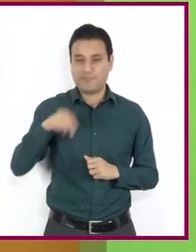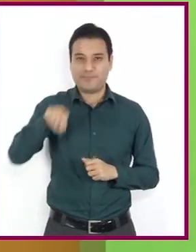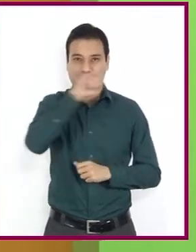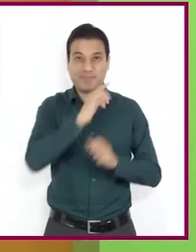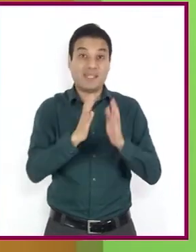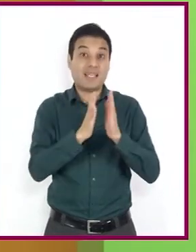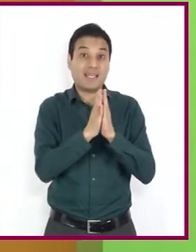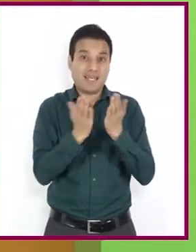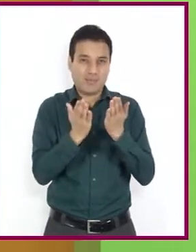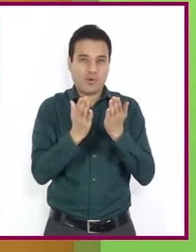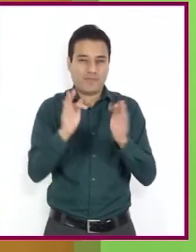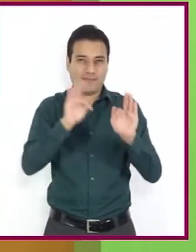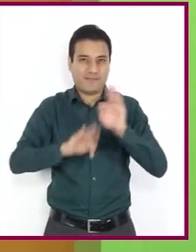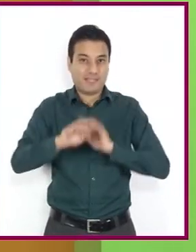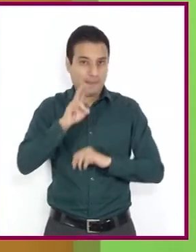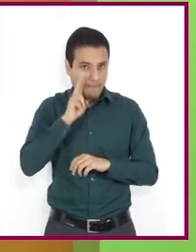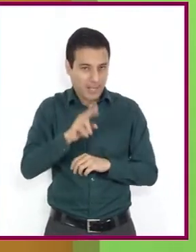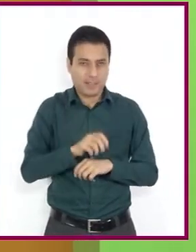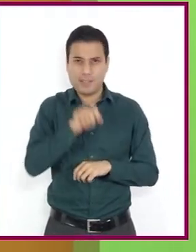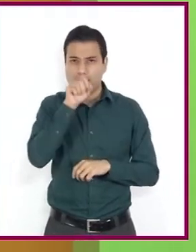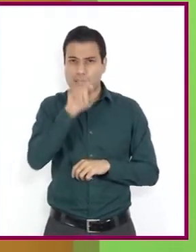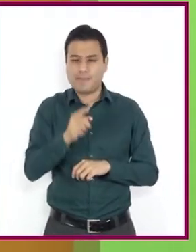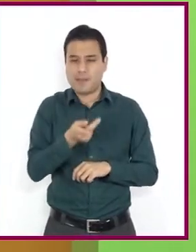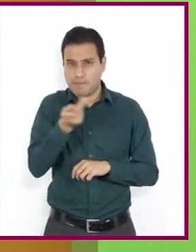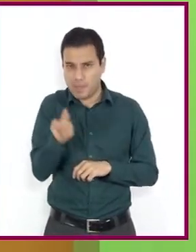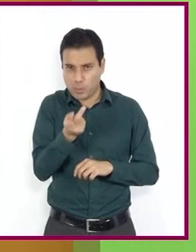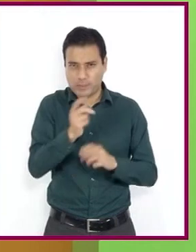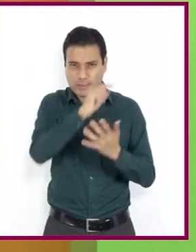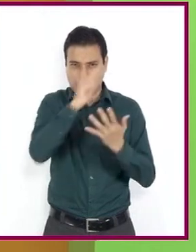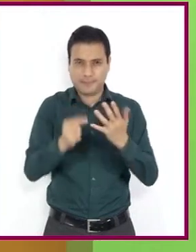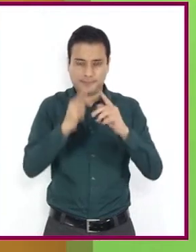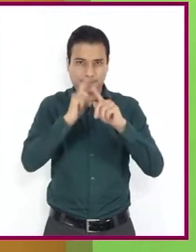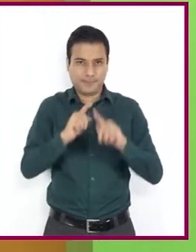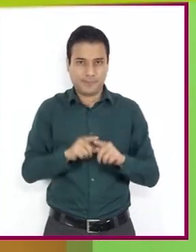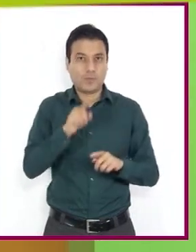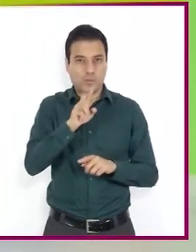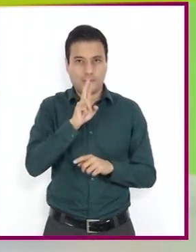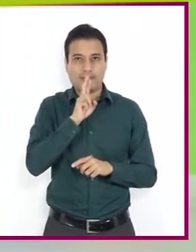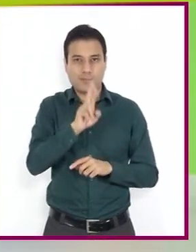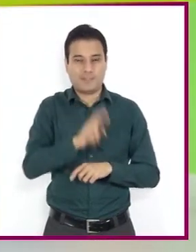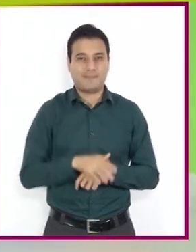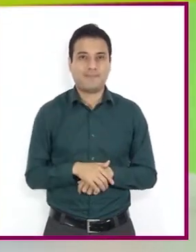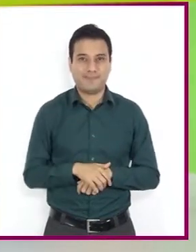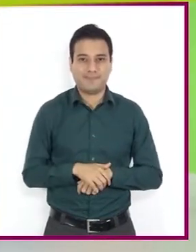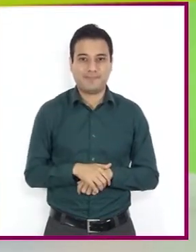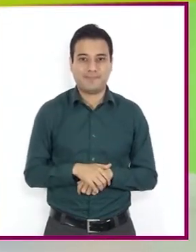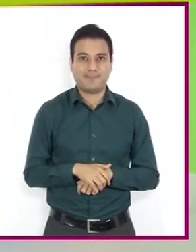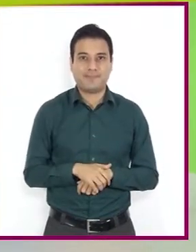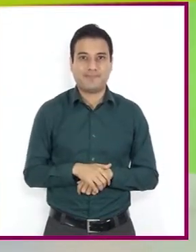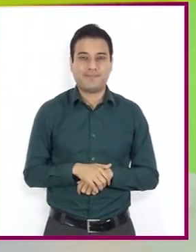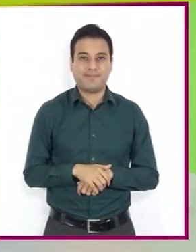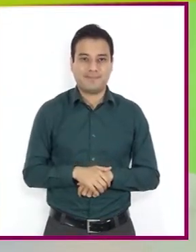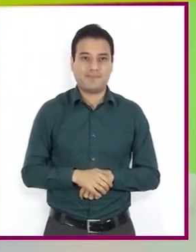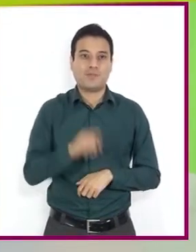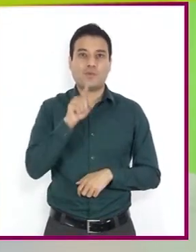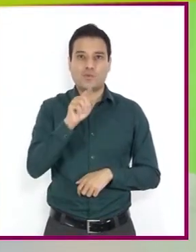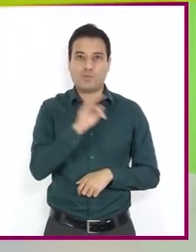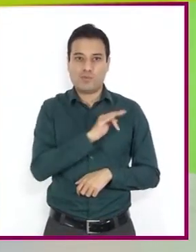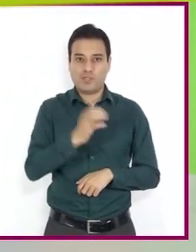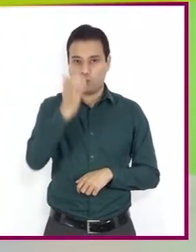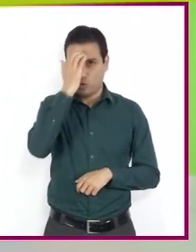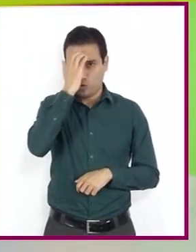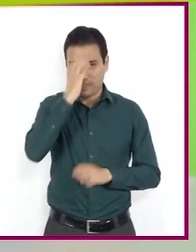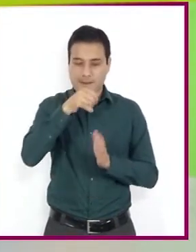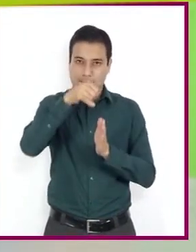libro de texto, así como investigar y resolver las preguntas que se realizaron a lo largo de esta sesión, para que puedan conocer más y